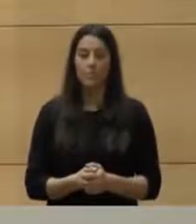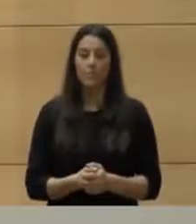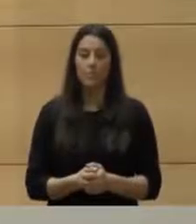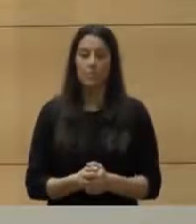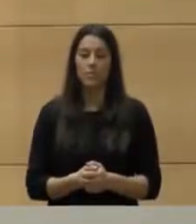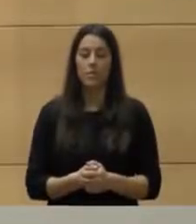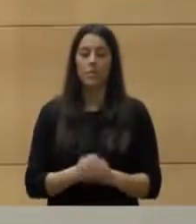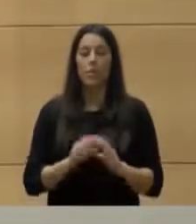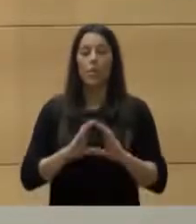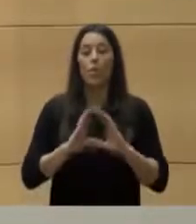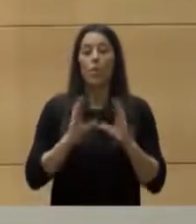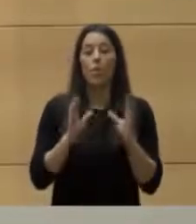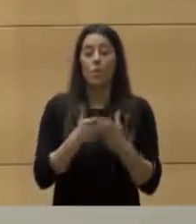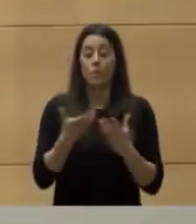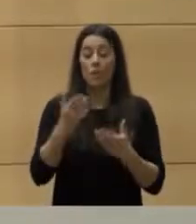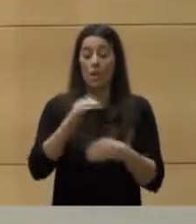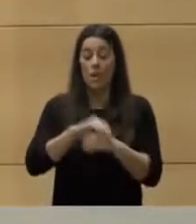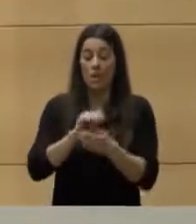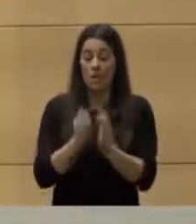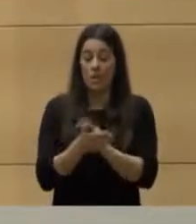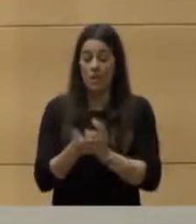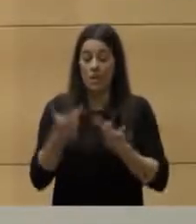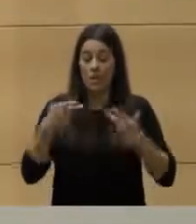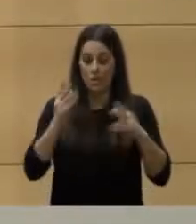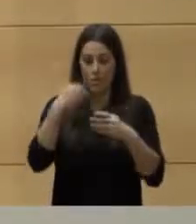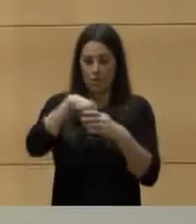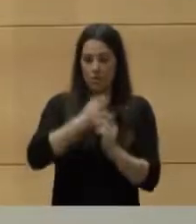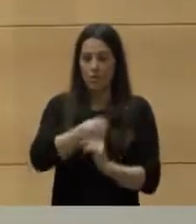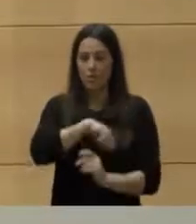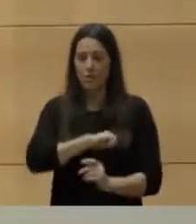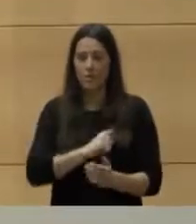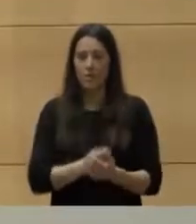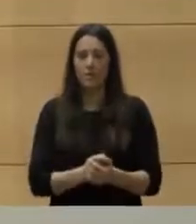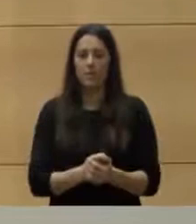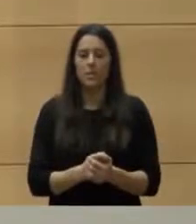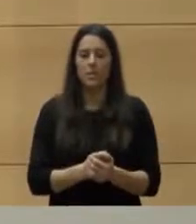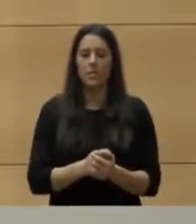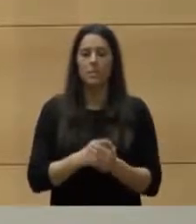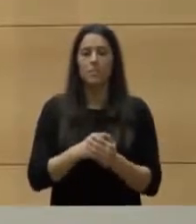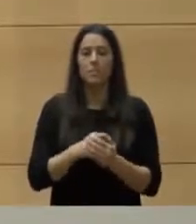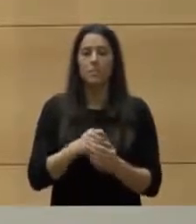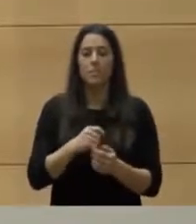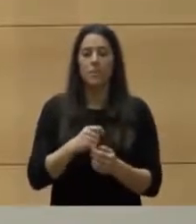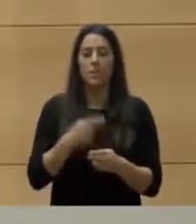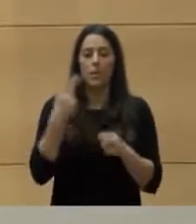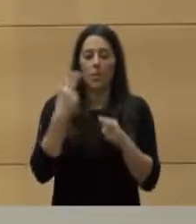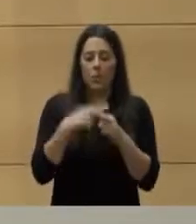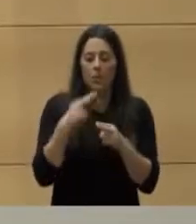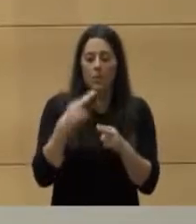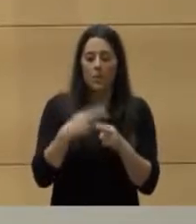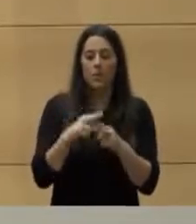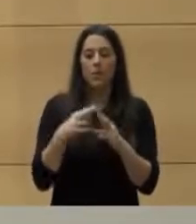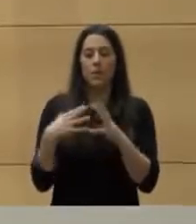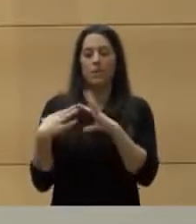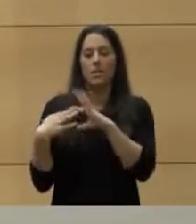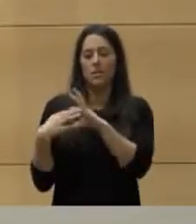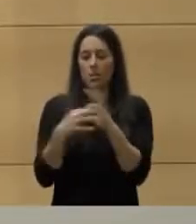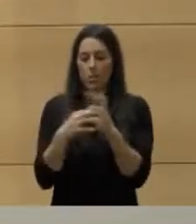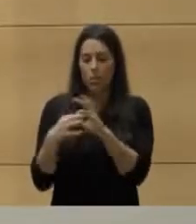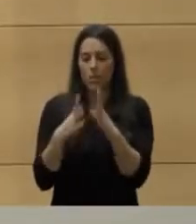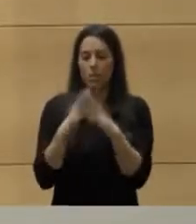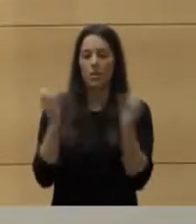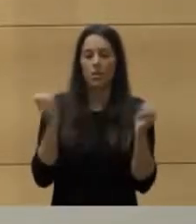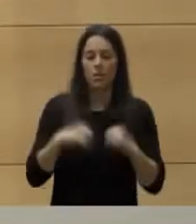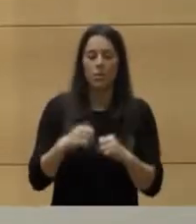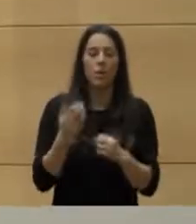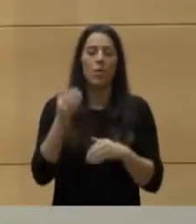Junta Democrática de España, Convergencia Democrática, después la Plata Junta, Política de Convergencia, Convocatoria para